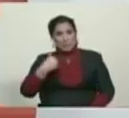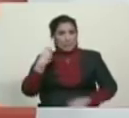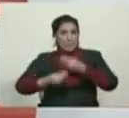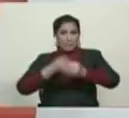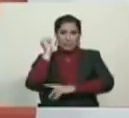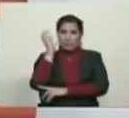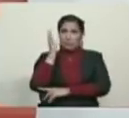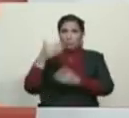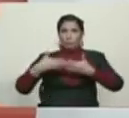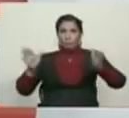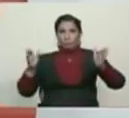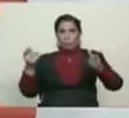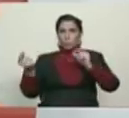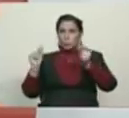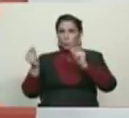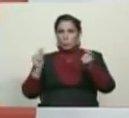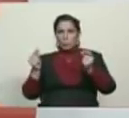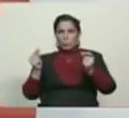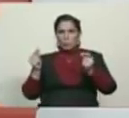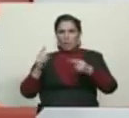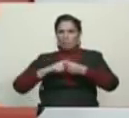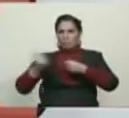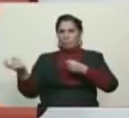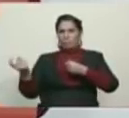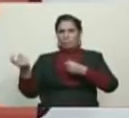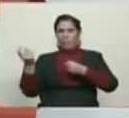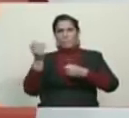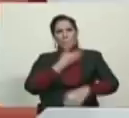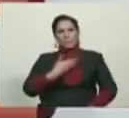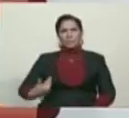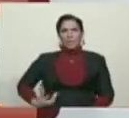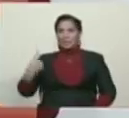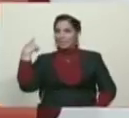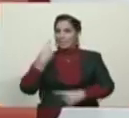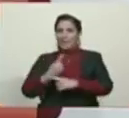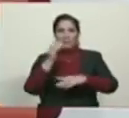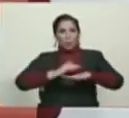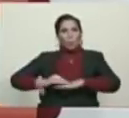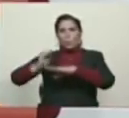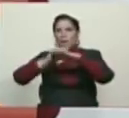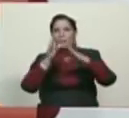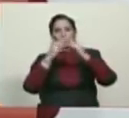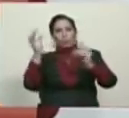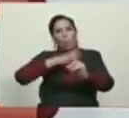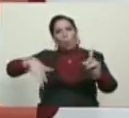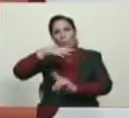abierto para destituir al presidente, tiene que convocar a toda Venezuela.